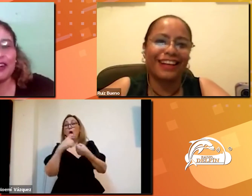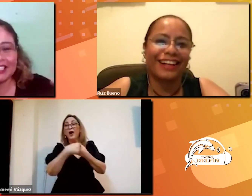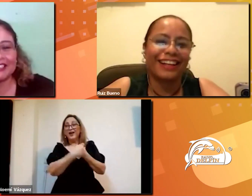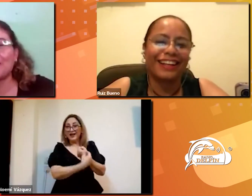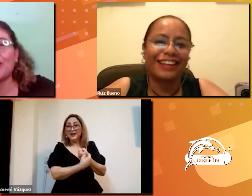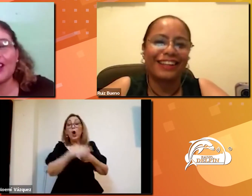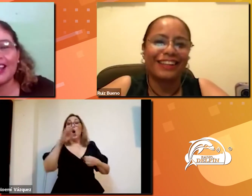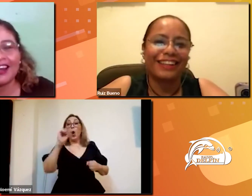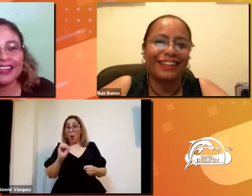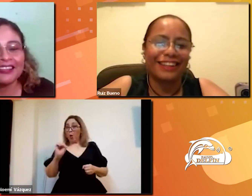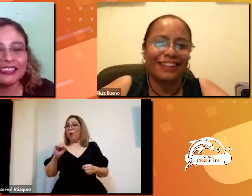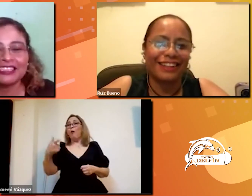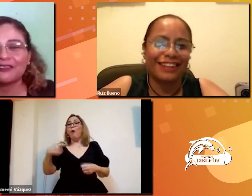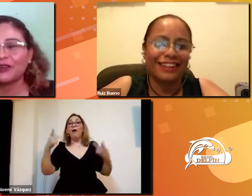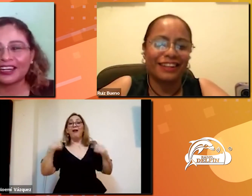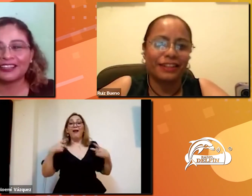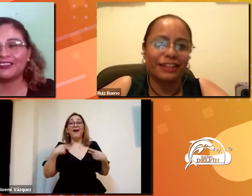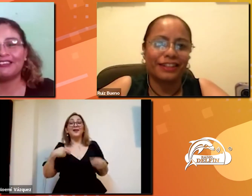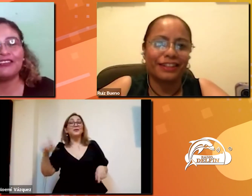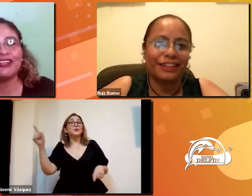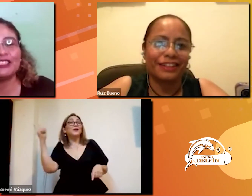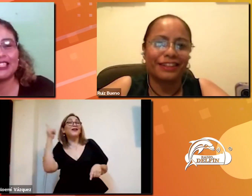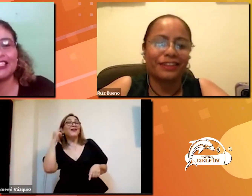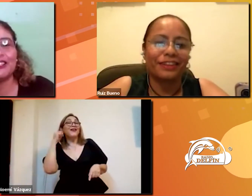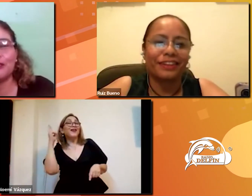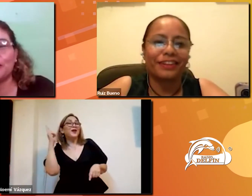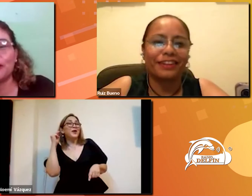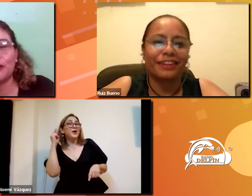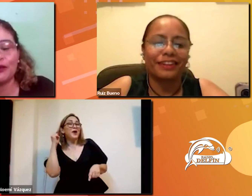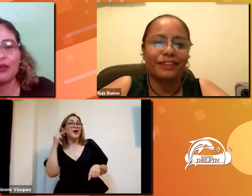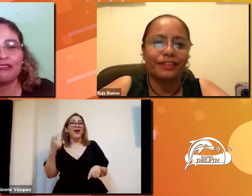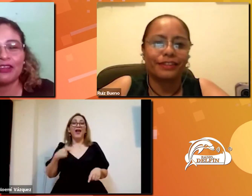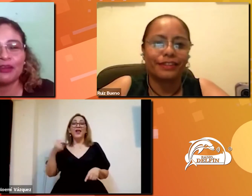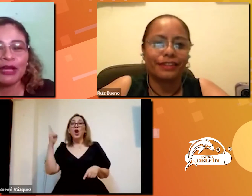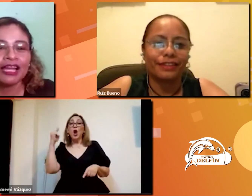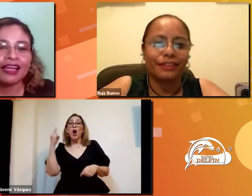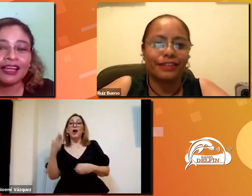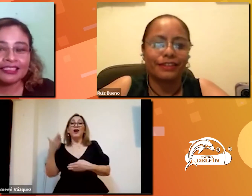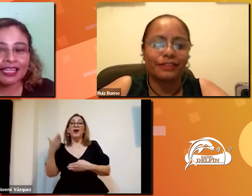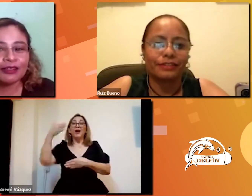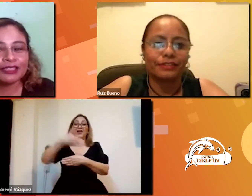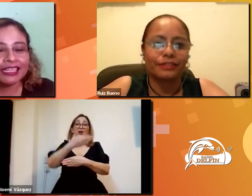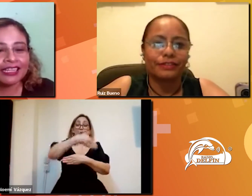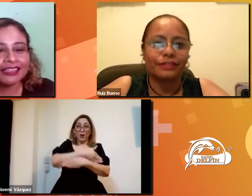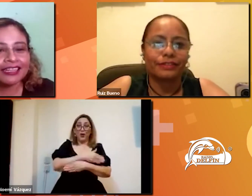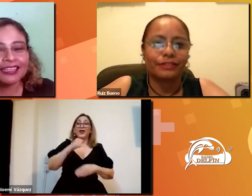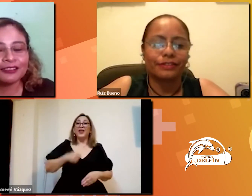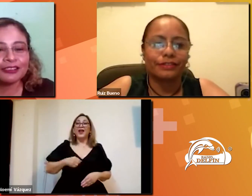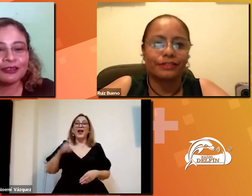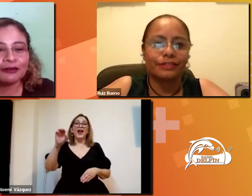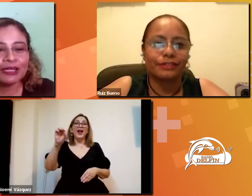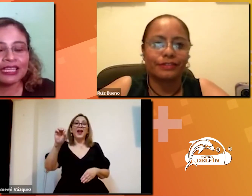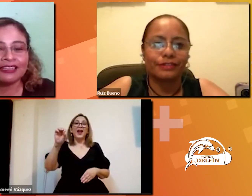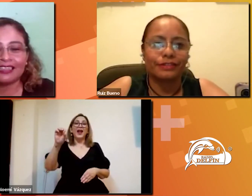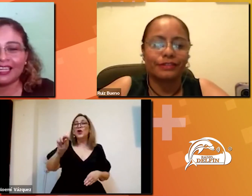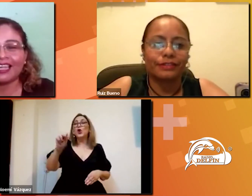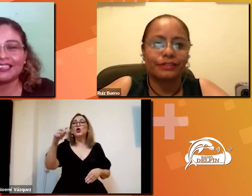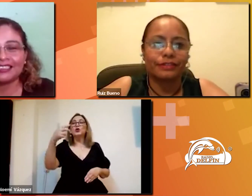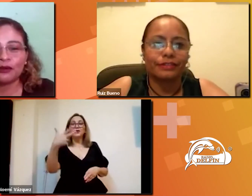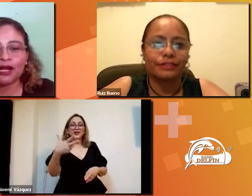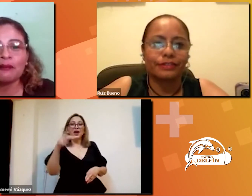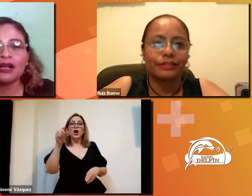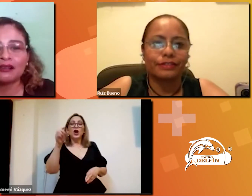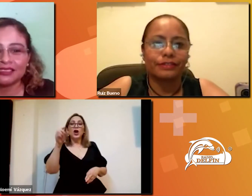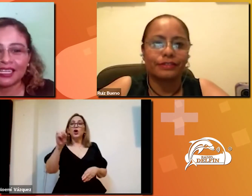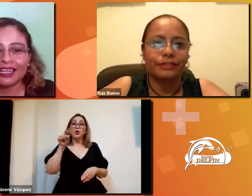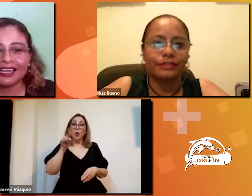te digo, estamos en Radio Delfín 88.9 FM, sábado 3 de la tarde, no se lo olviden que